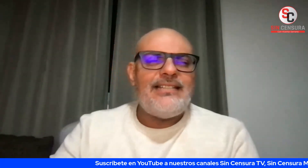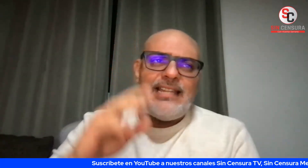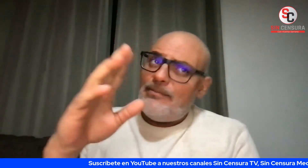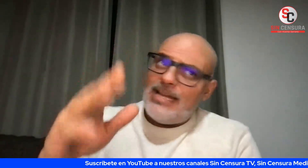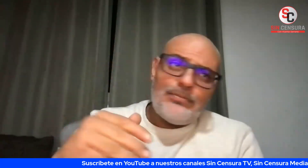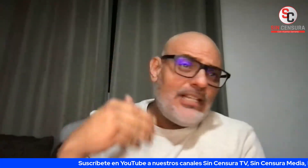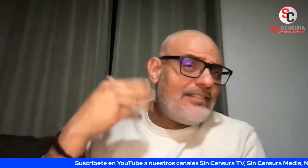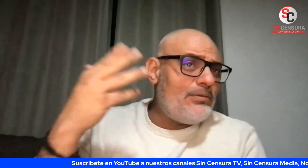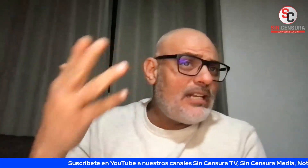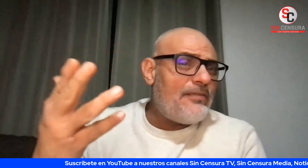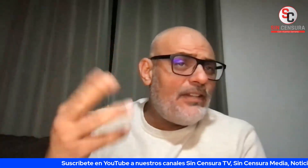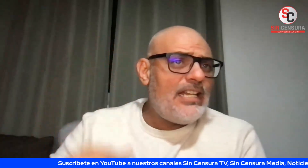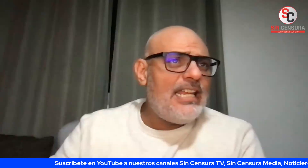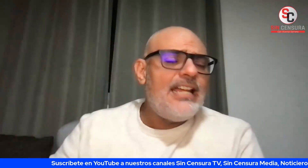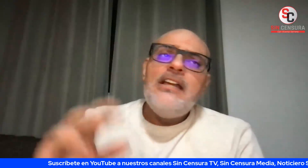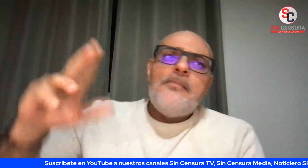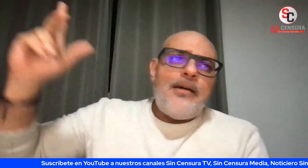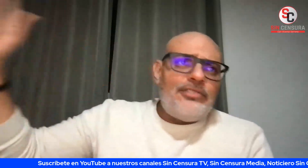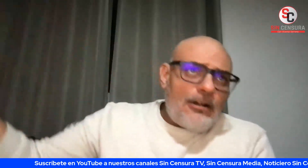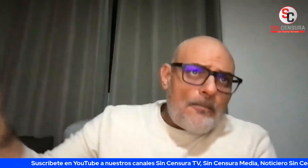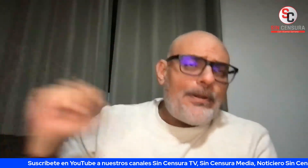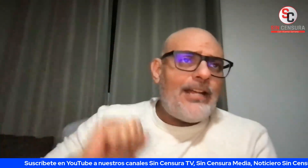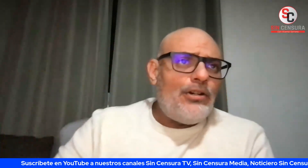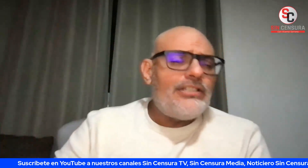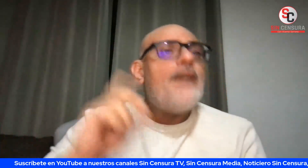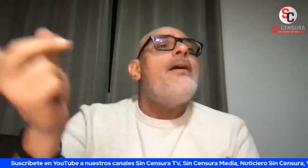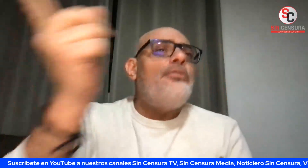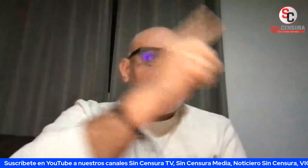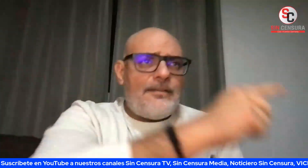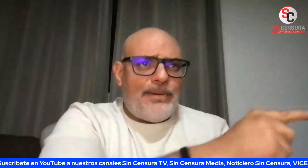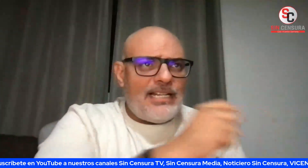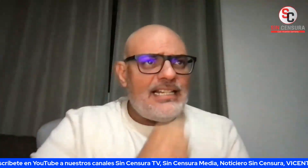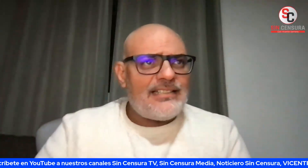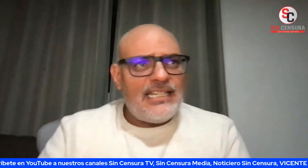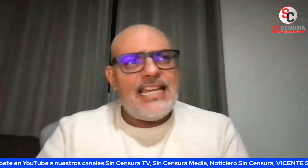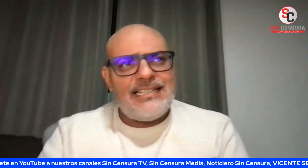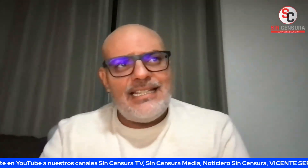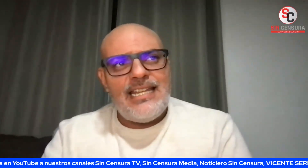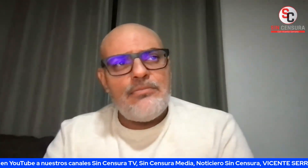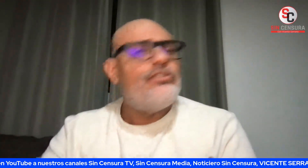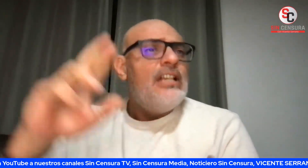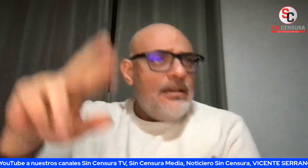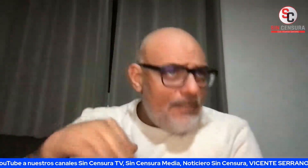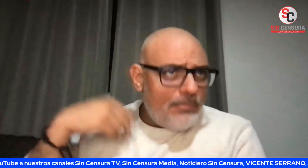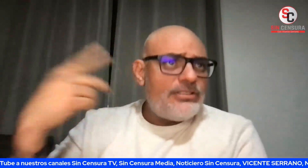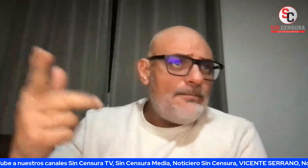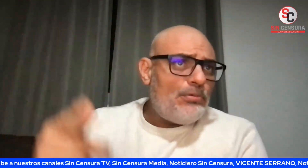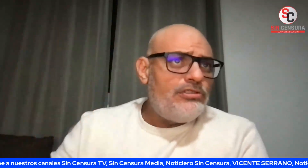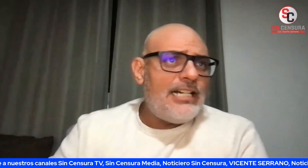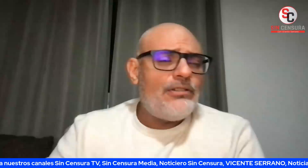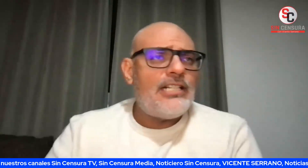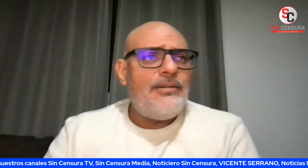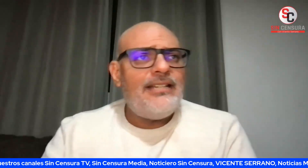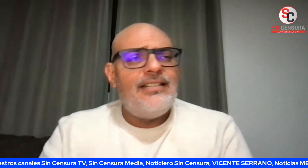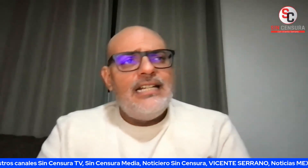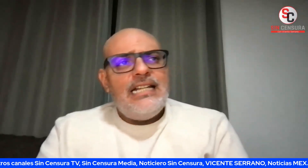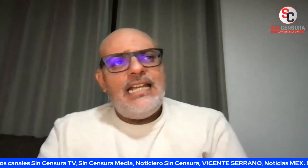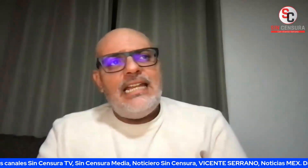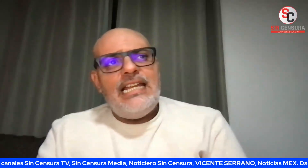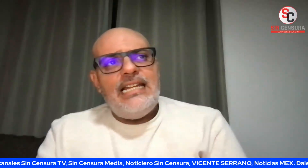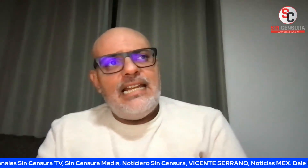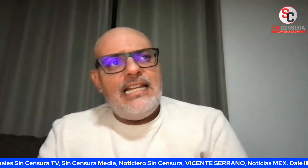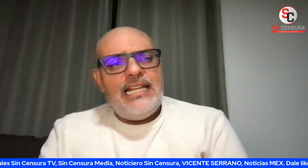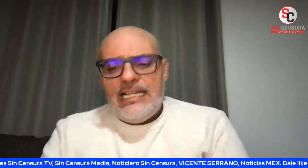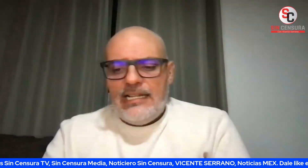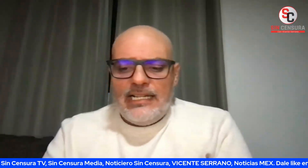del país, además voy a hacer una refinería, vamos a comprar otra, vamos a reparar las que ya tenemos, vamos a impulsar otra vez